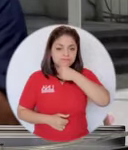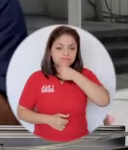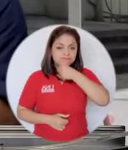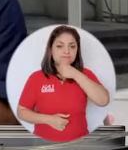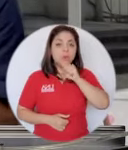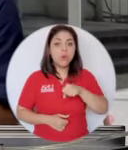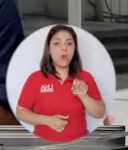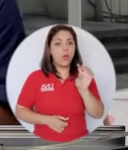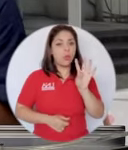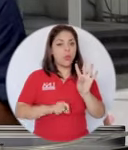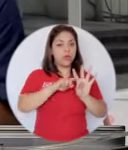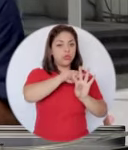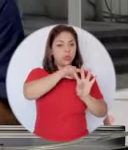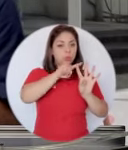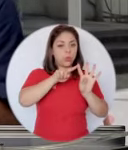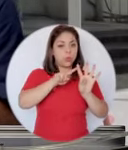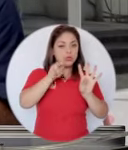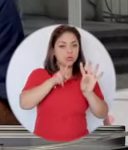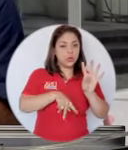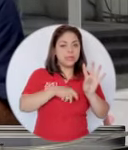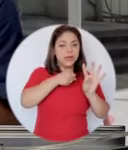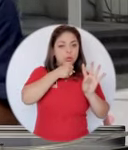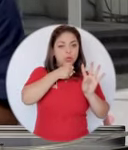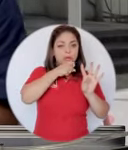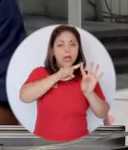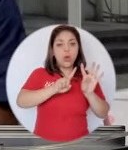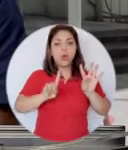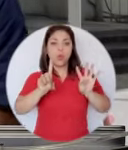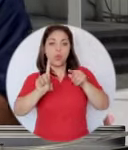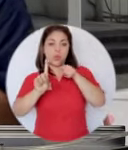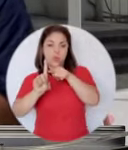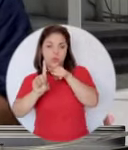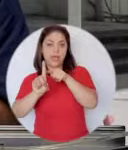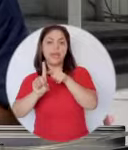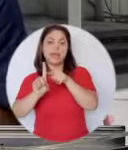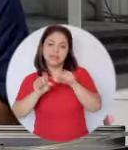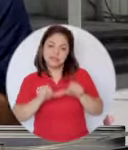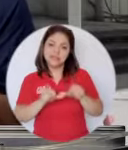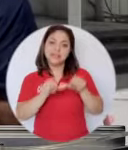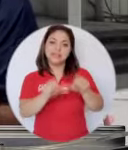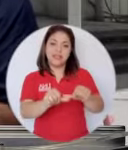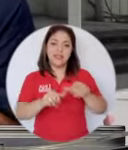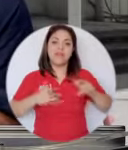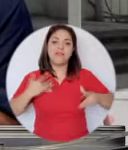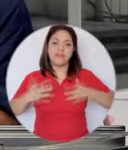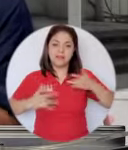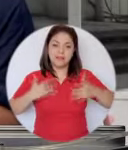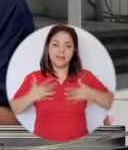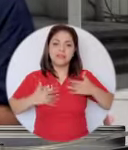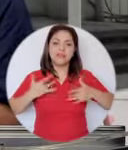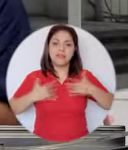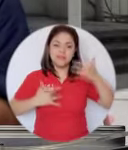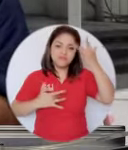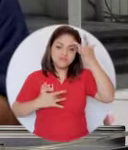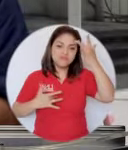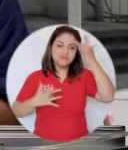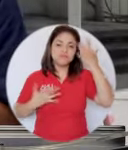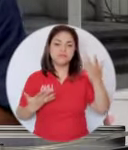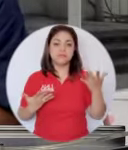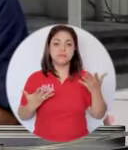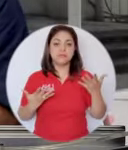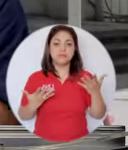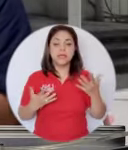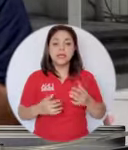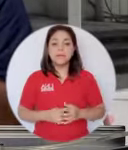Entonces, es importante que personas que saben que han padecido COVID y comienzan con este